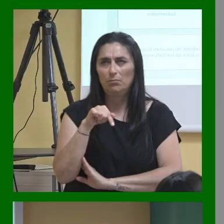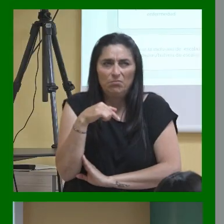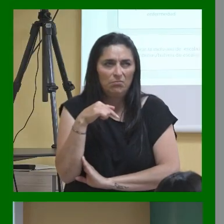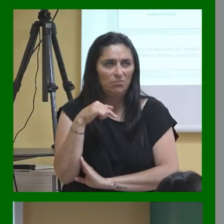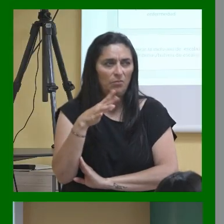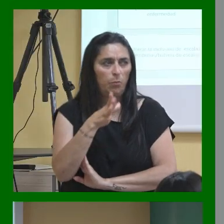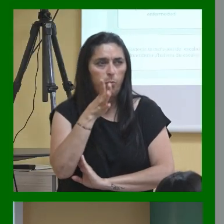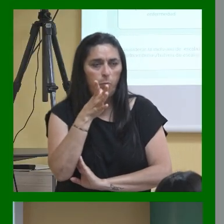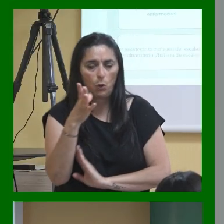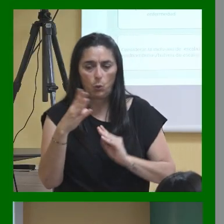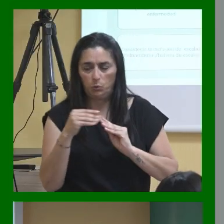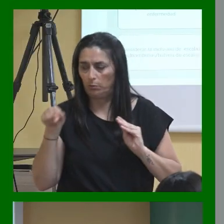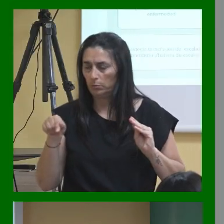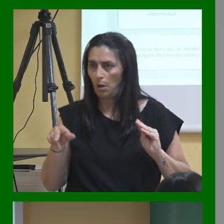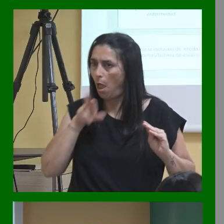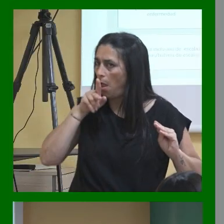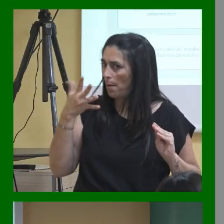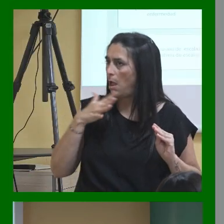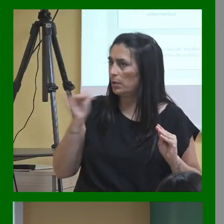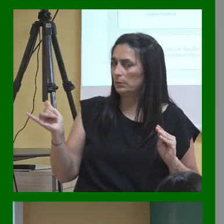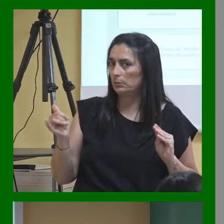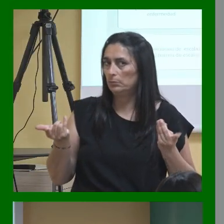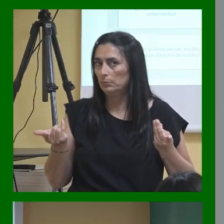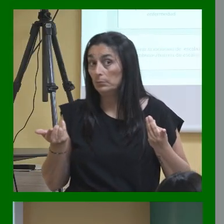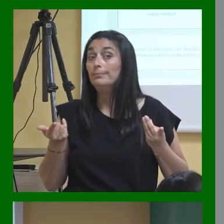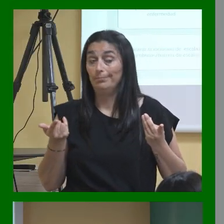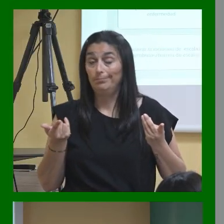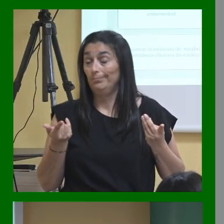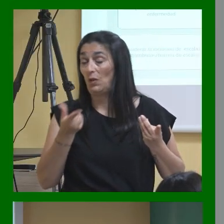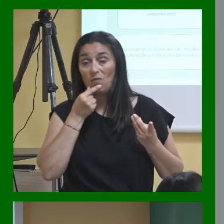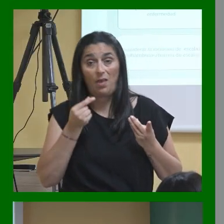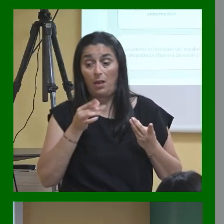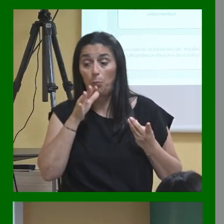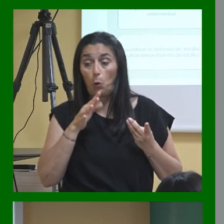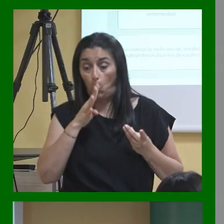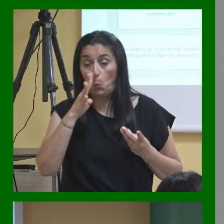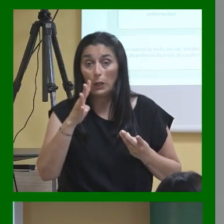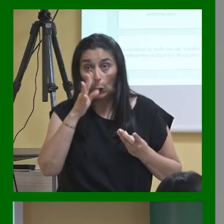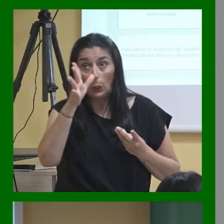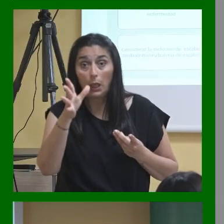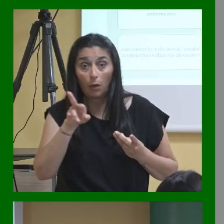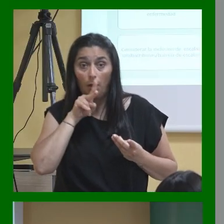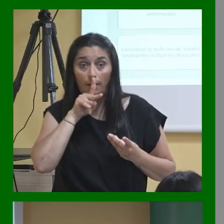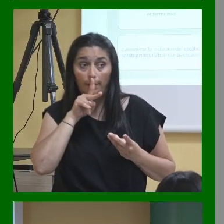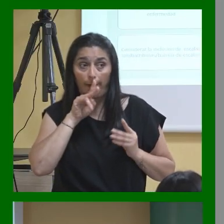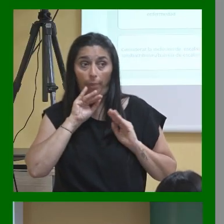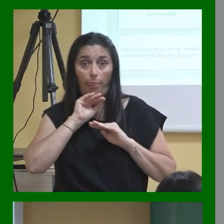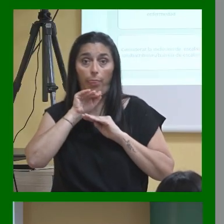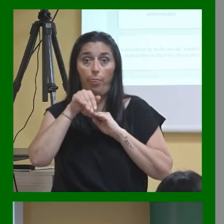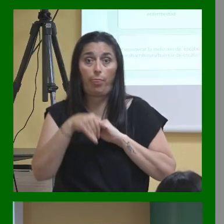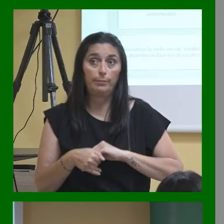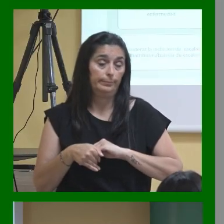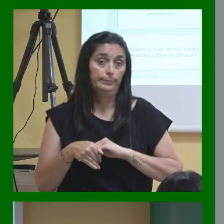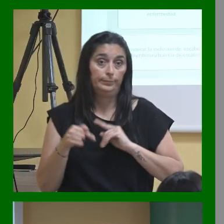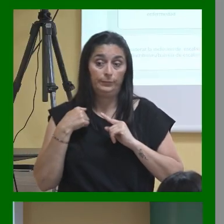qué vas a utilizarla si la niña habla? Pues muy sencillo, porque dentro de 4 o 5 años igual deja de hablar, y yo cómo le comparo, cómo